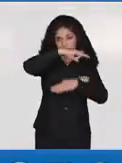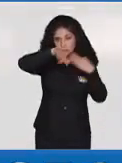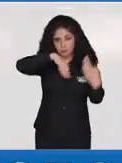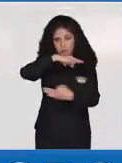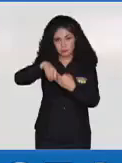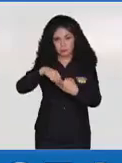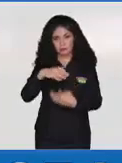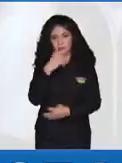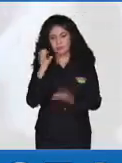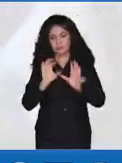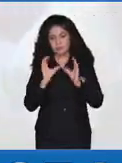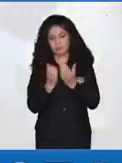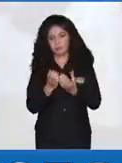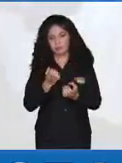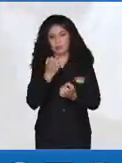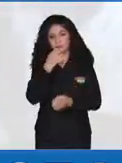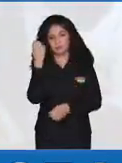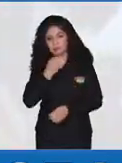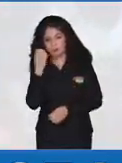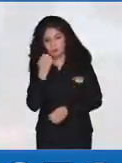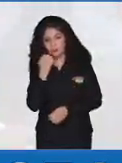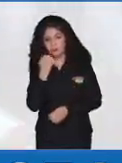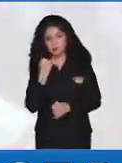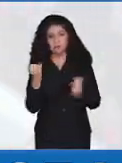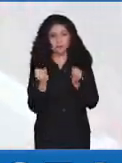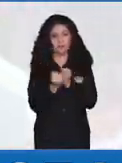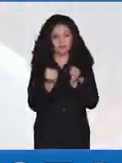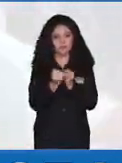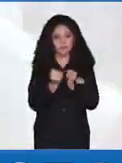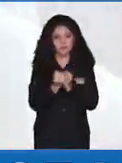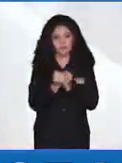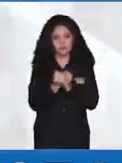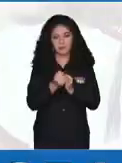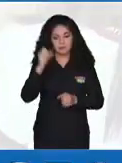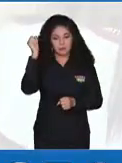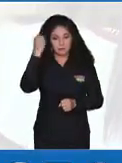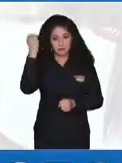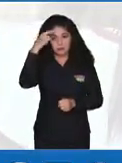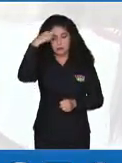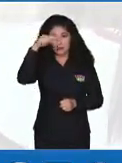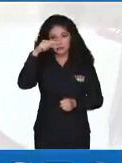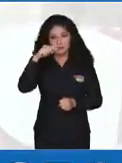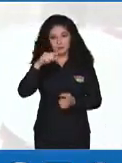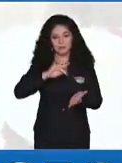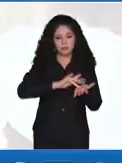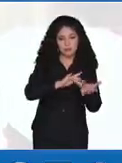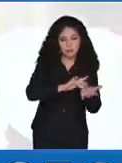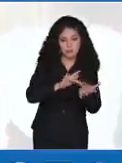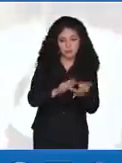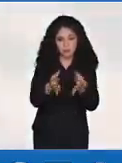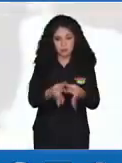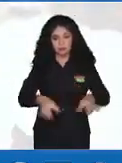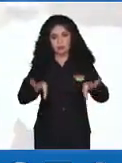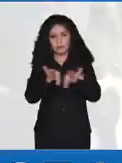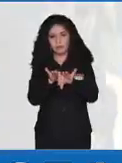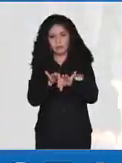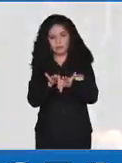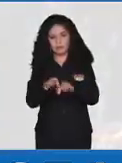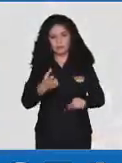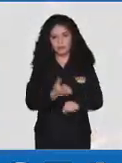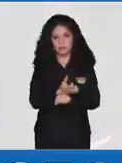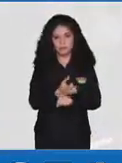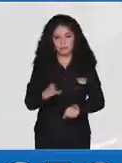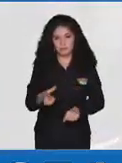escolar, pero también es una oportunidad renovada para servir a lo más valioso de nuestro estado,